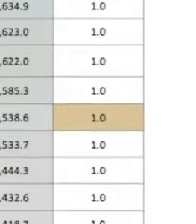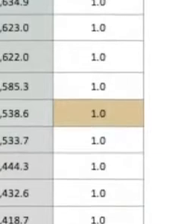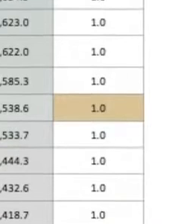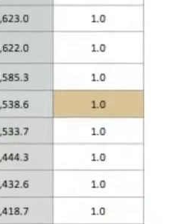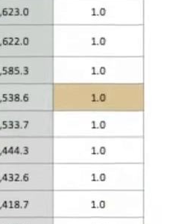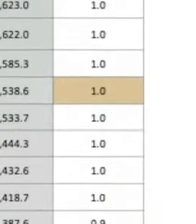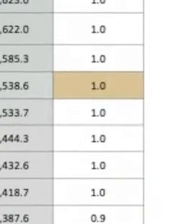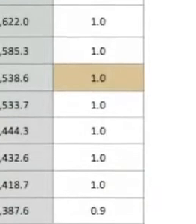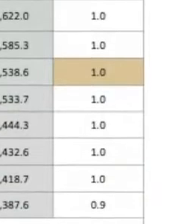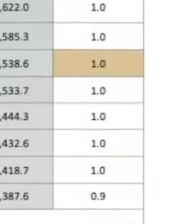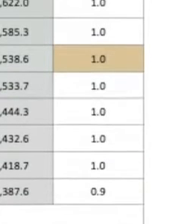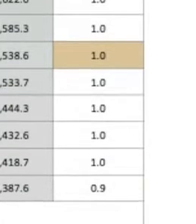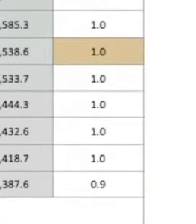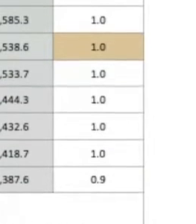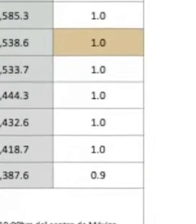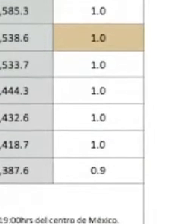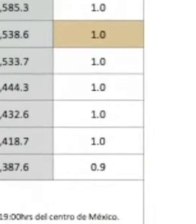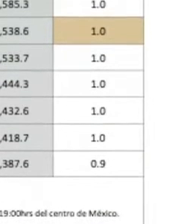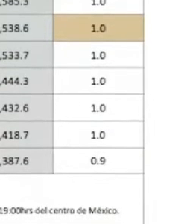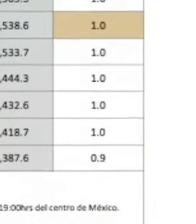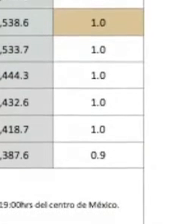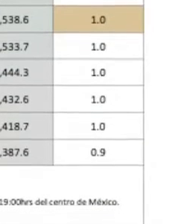Y para comparar,